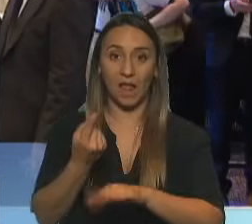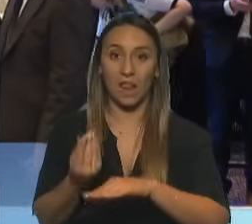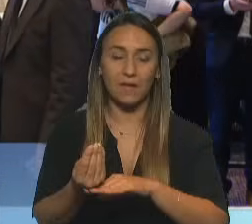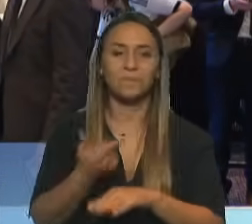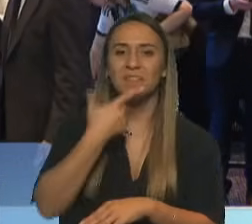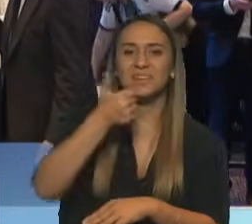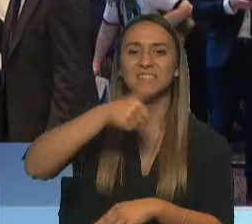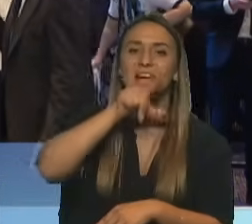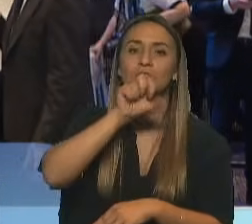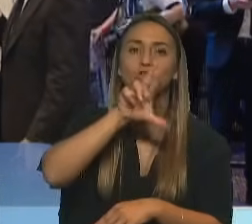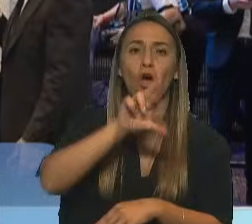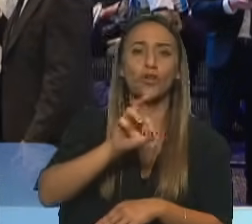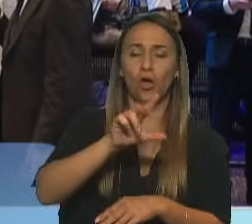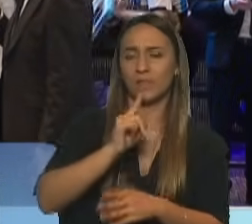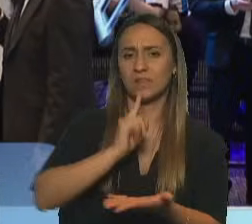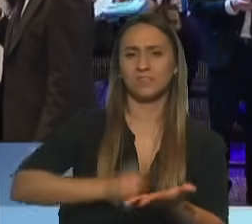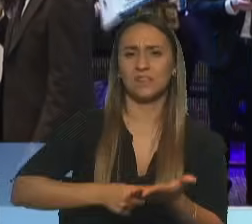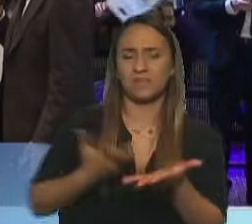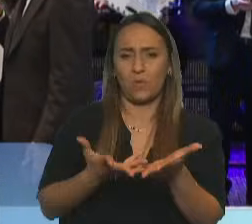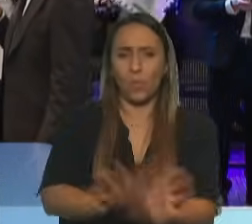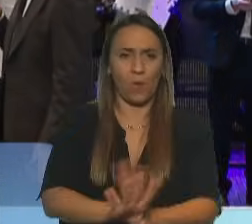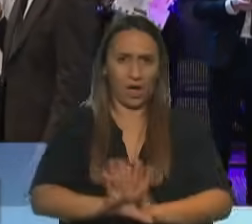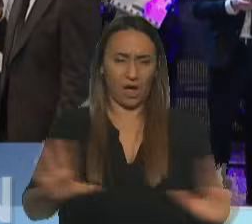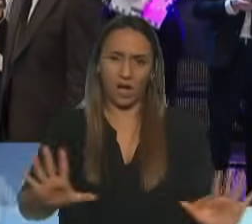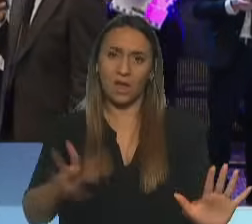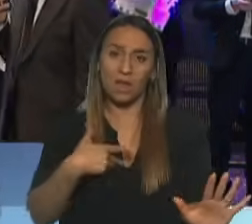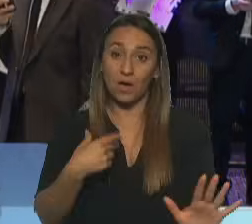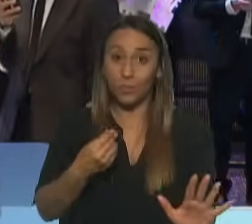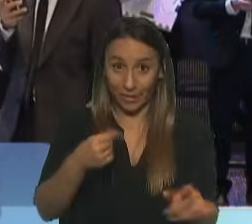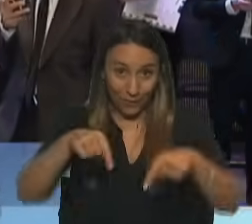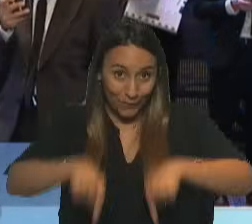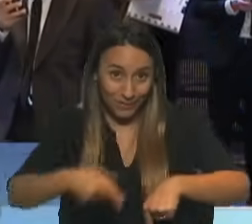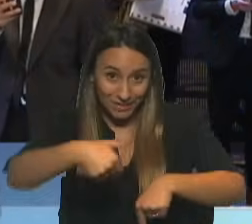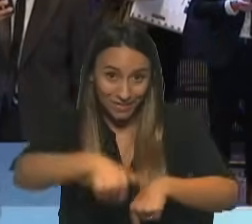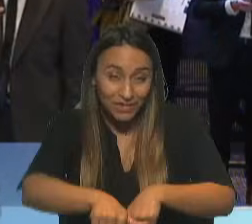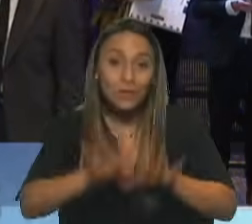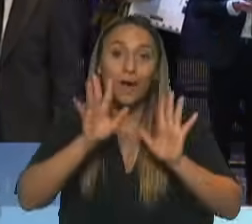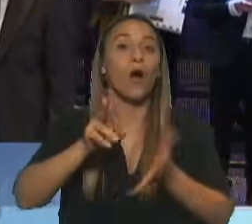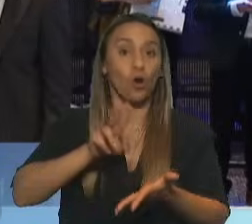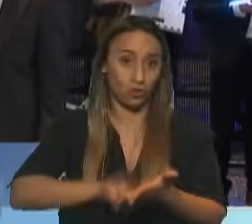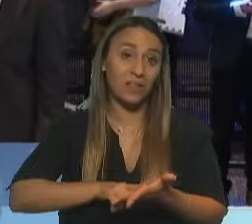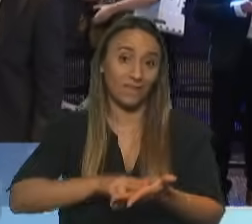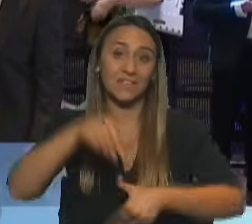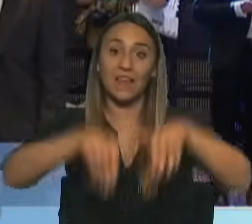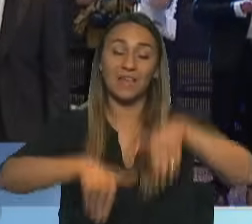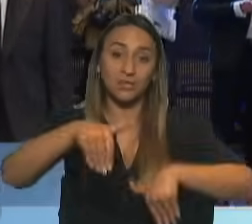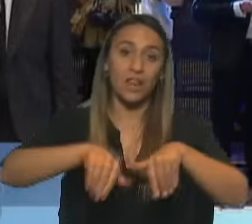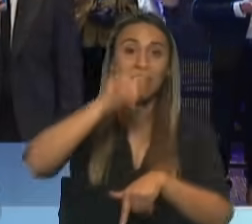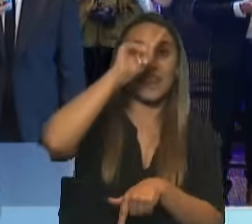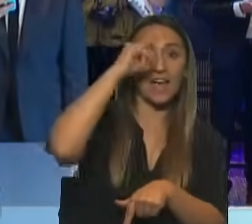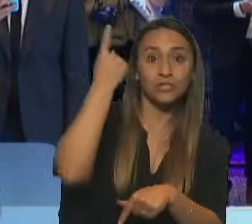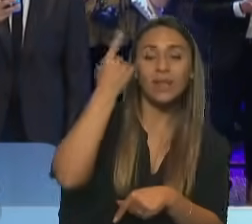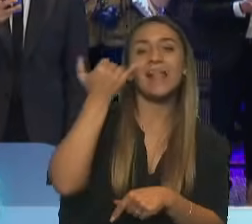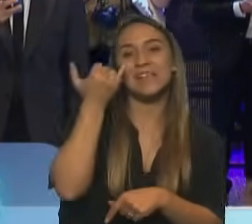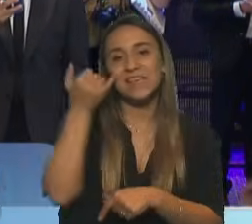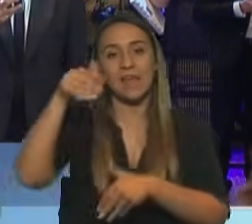porque, bueno, debía ir a una segunda vuelta que iba a ser precisamente el día de hoy, iban a ser simultáneas claro. con las elecciones nacionales. Bueno, finalmente Hay que Jorge